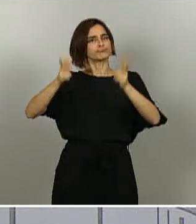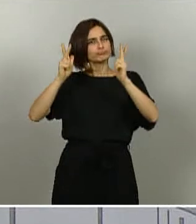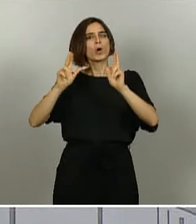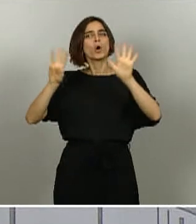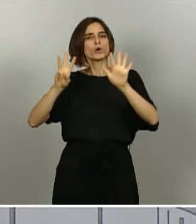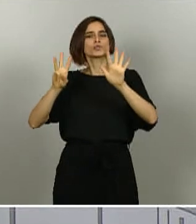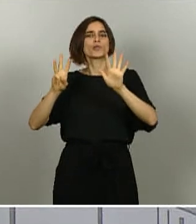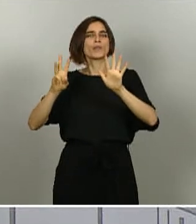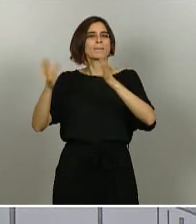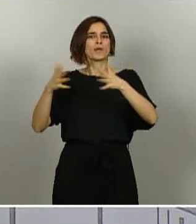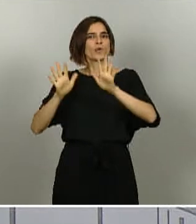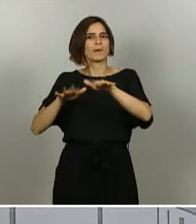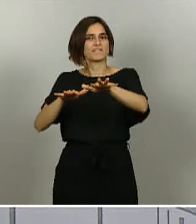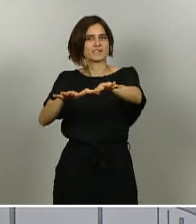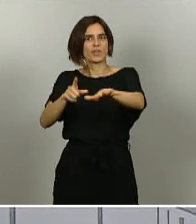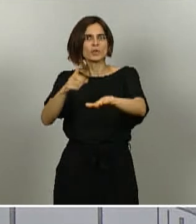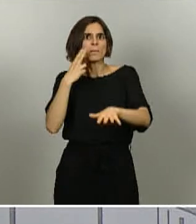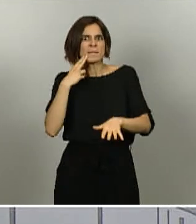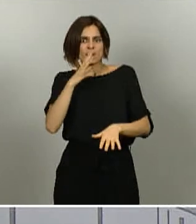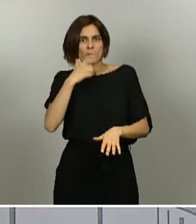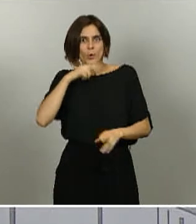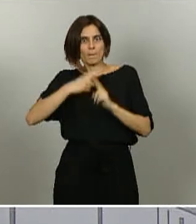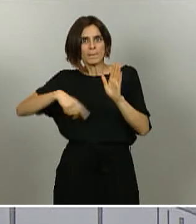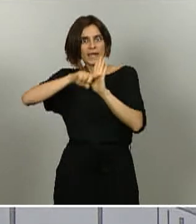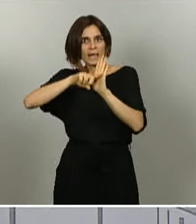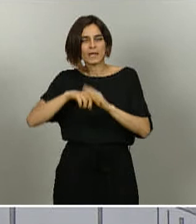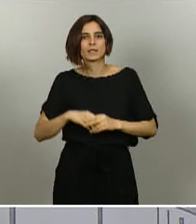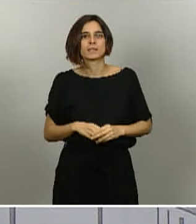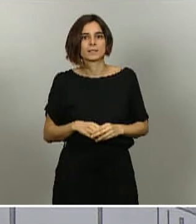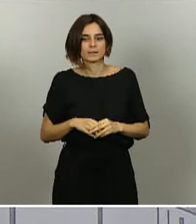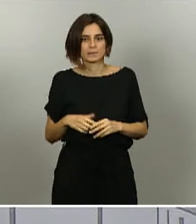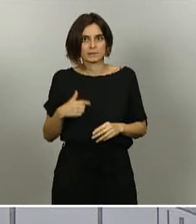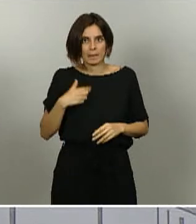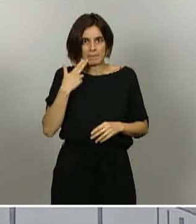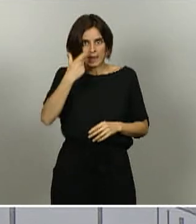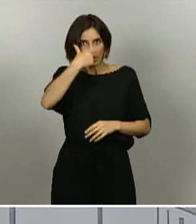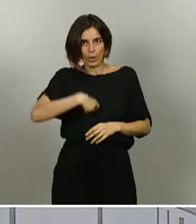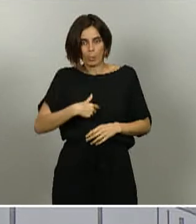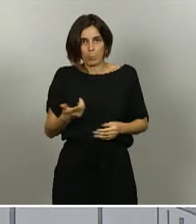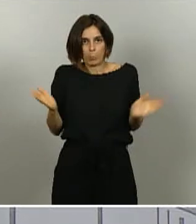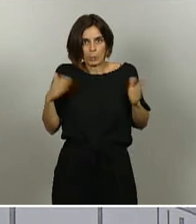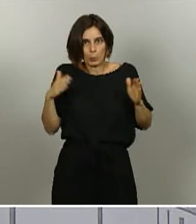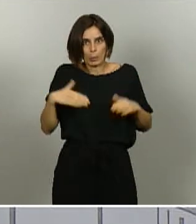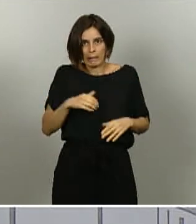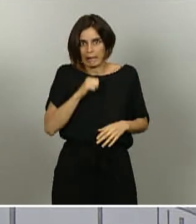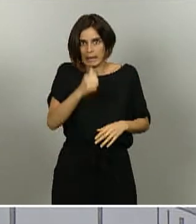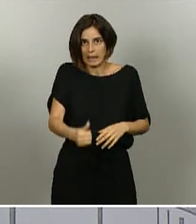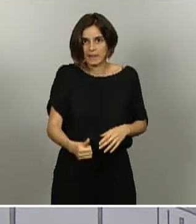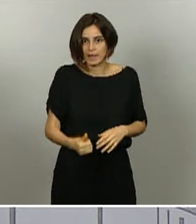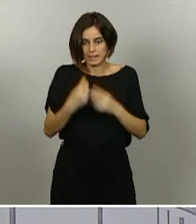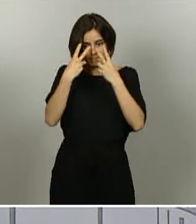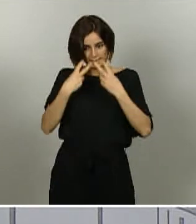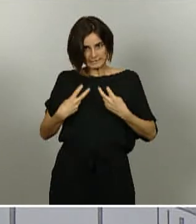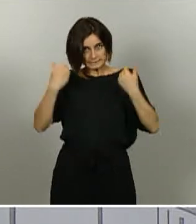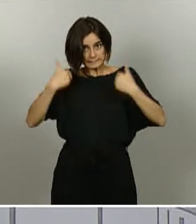Hombre, temor no, yo personalmente no tengo ningún temor a que se me investigue o no se me investigue. Sí que